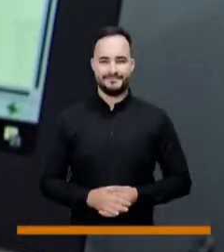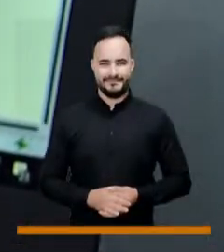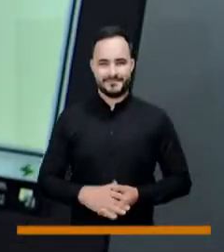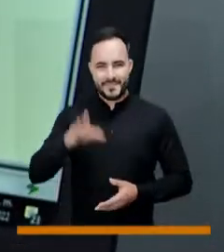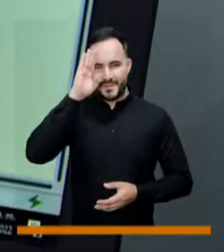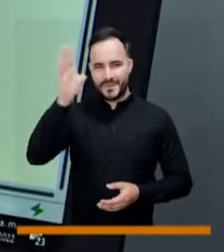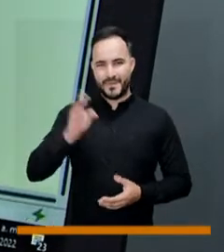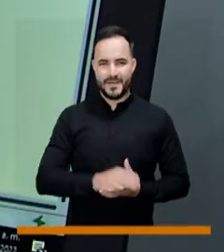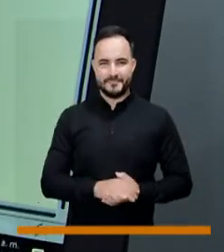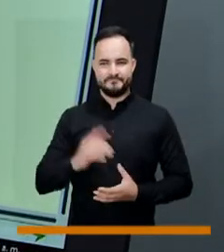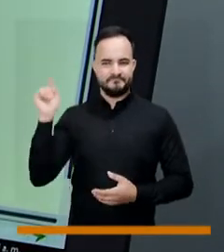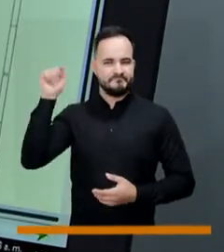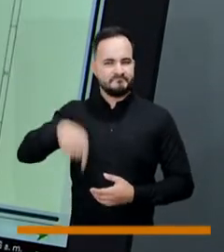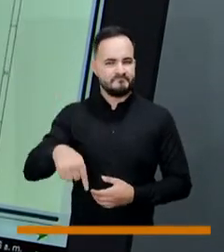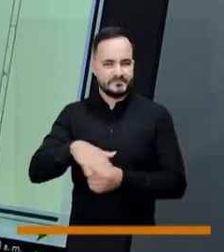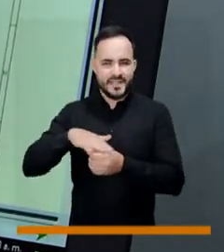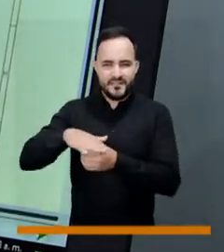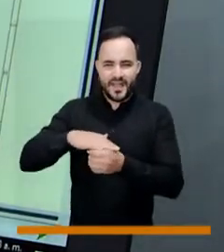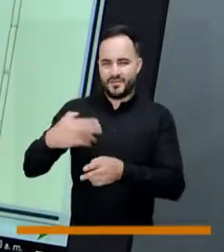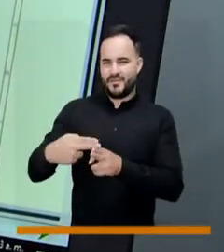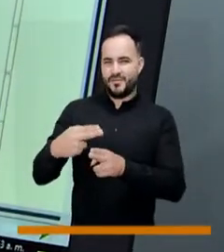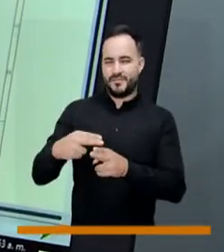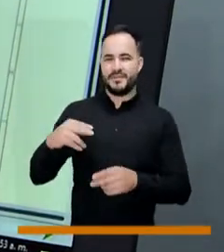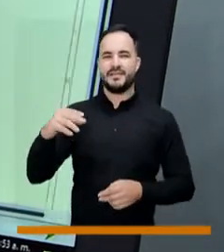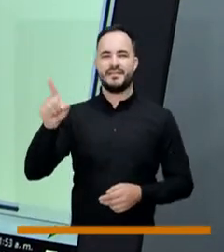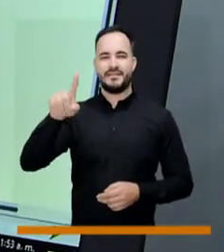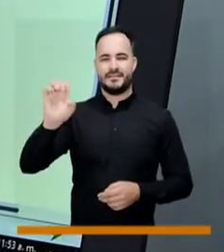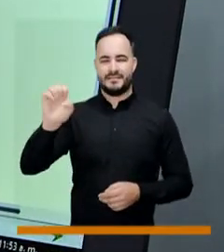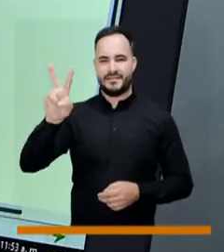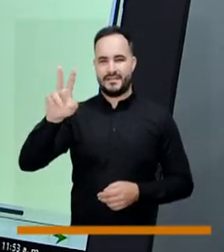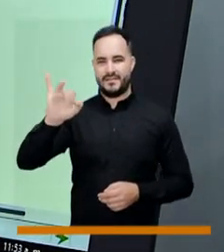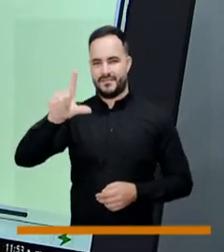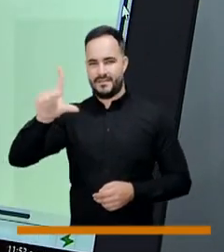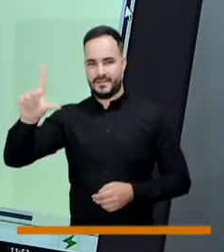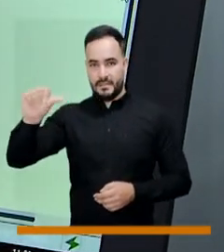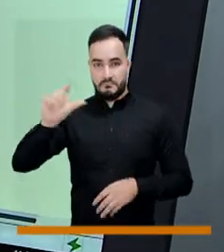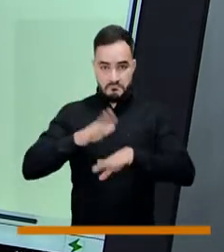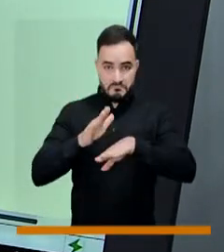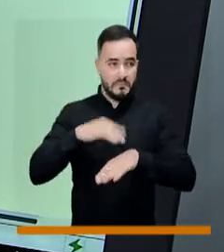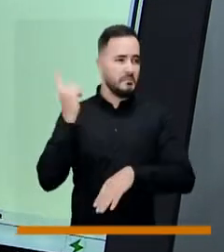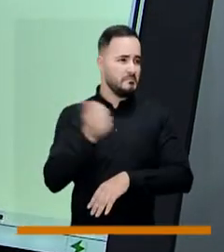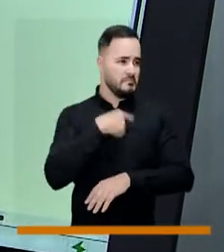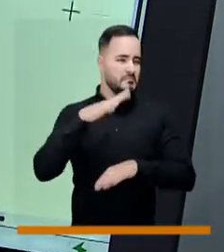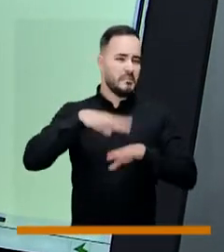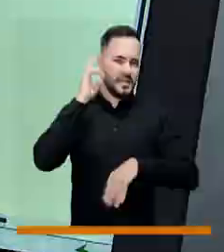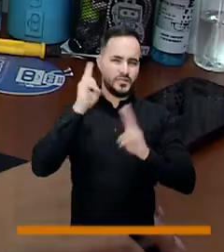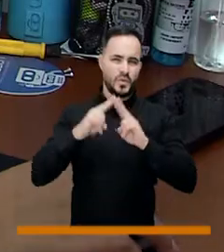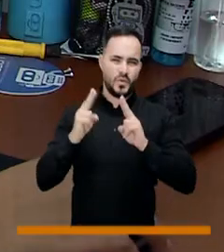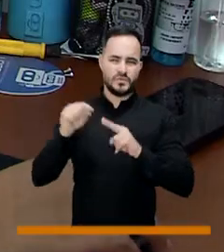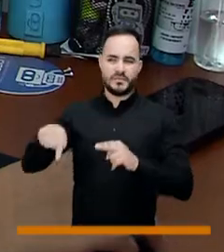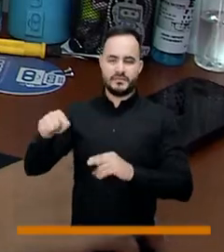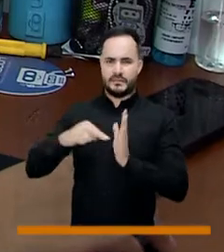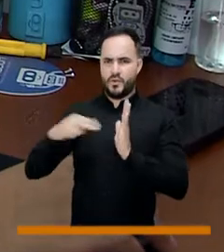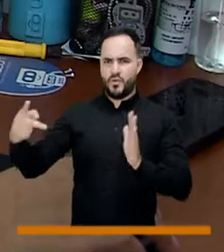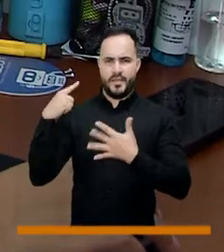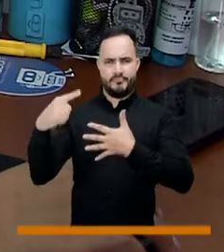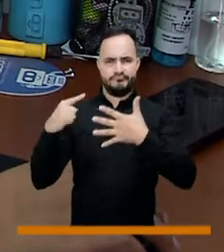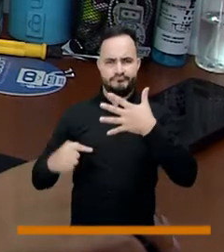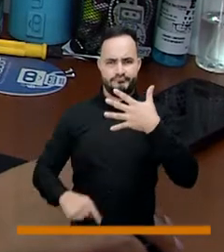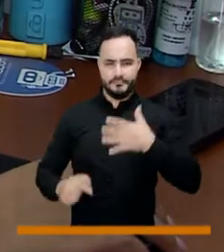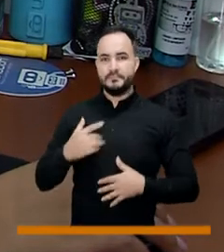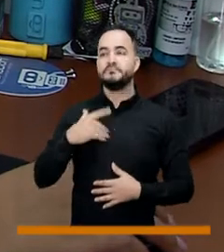Hola, nos vinimos aquí para el barrio Sevilla, esto que se ha conocido como el sector de la tecnología, cerca aquí a Ruta N, a